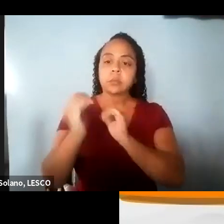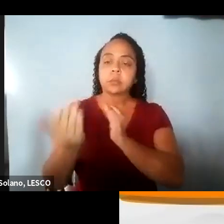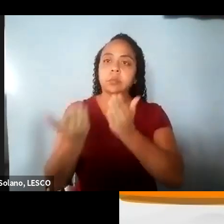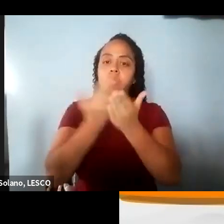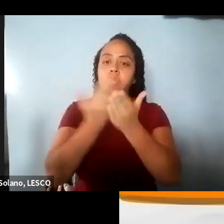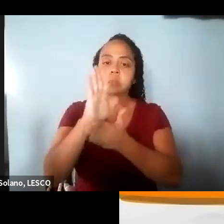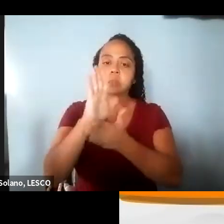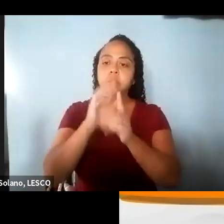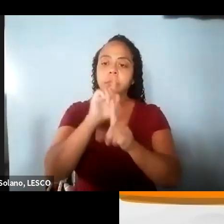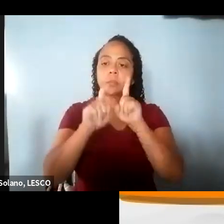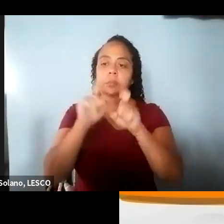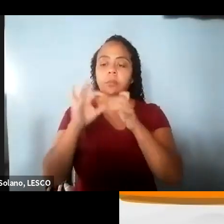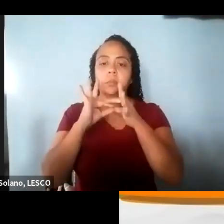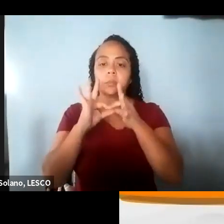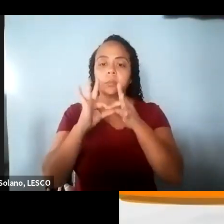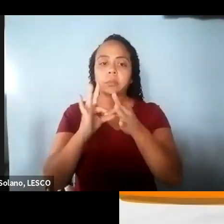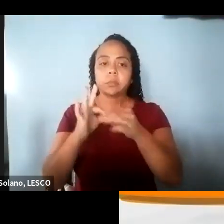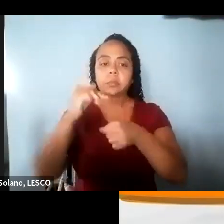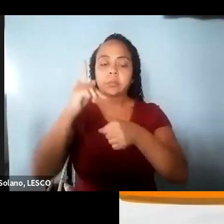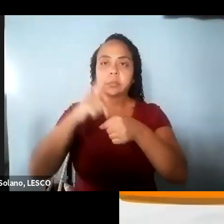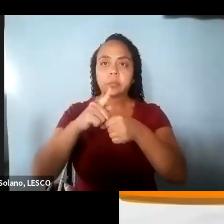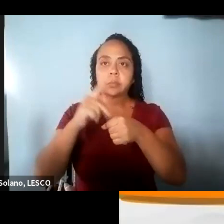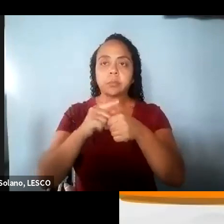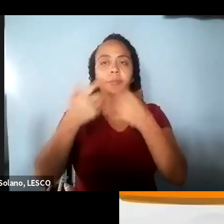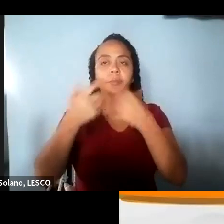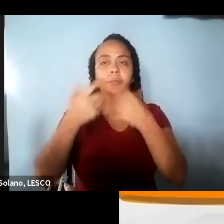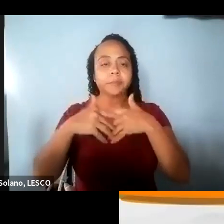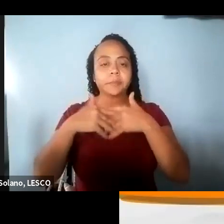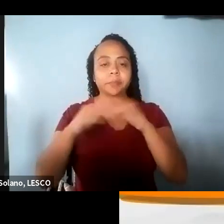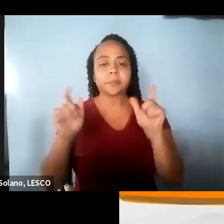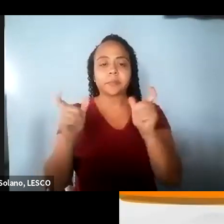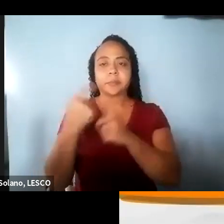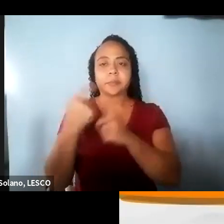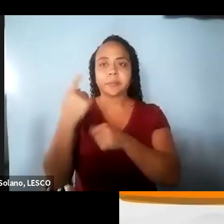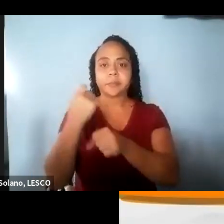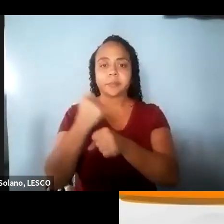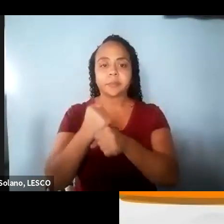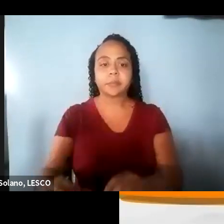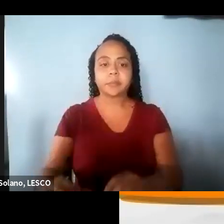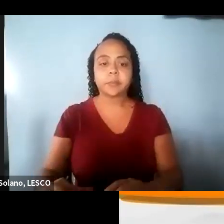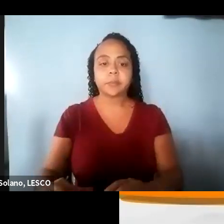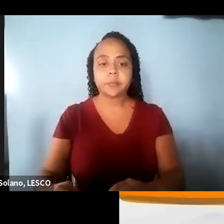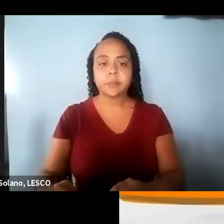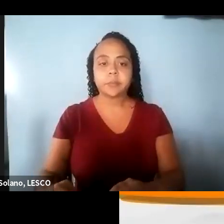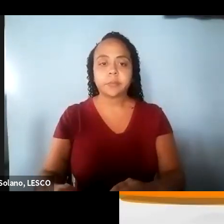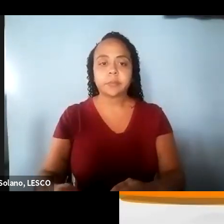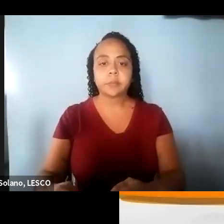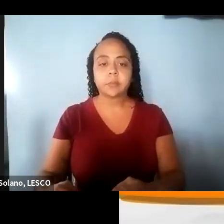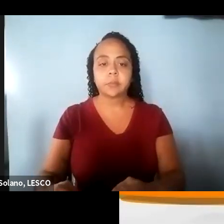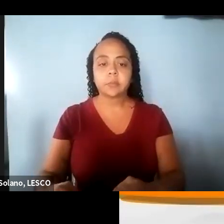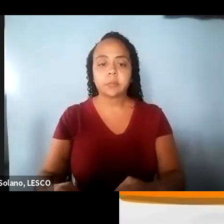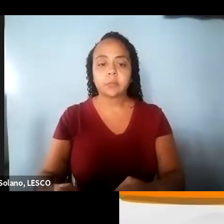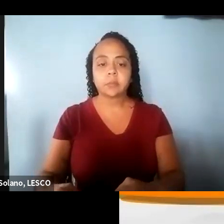respecto a la participación de las empresas en la reducción del riesgo está sin mayor preámbulo